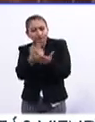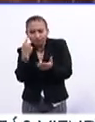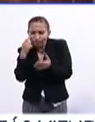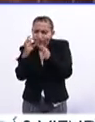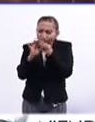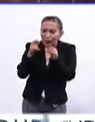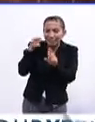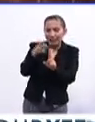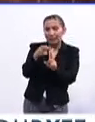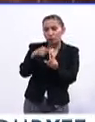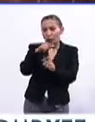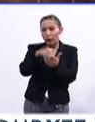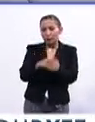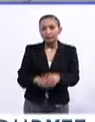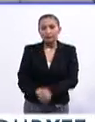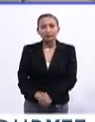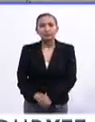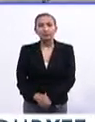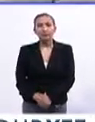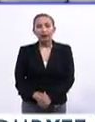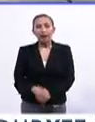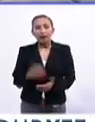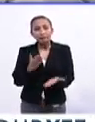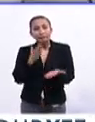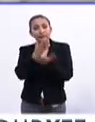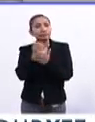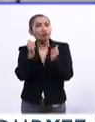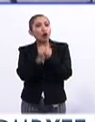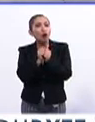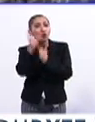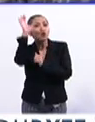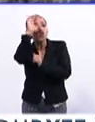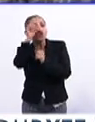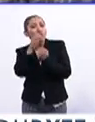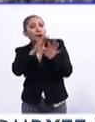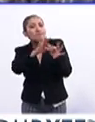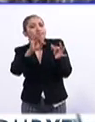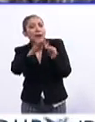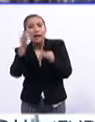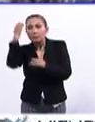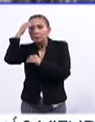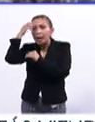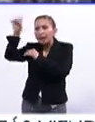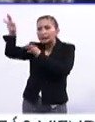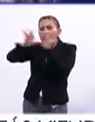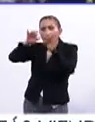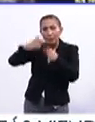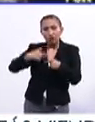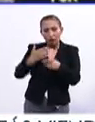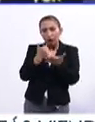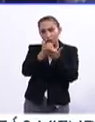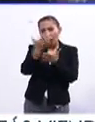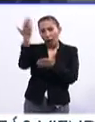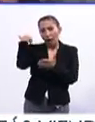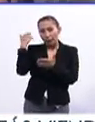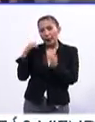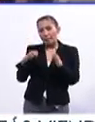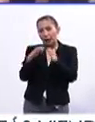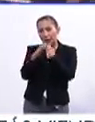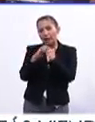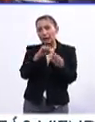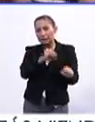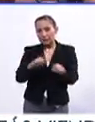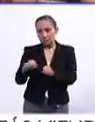directamente en los espacios una intervención por medio la cultura que recopiló la experiencia de mucha gente que ayudó durante la emergencia